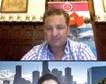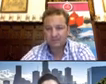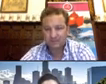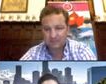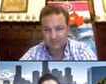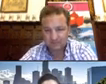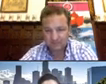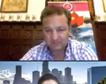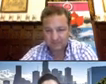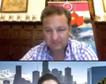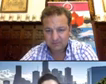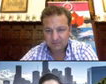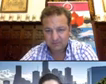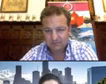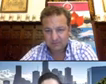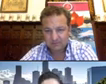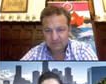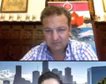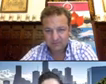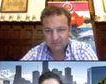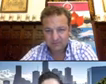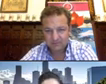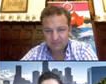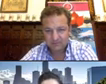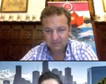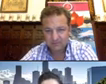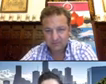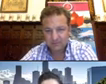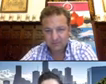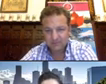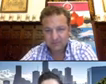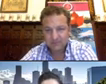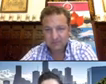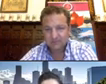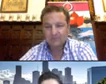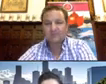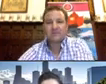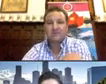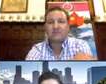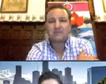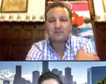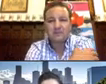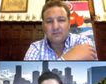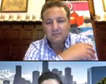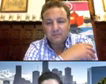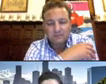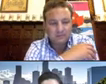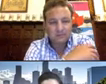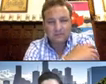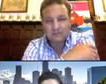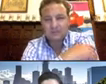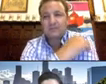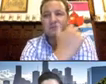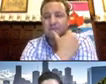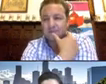voy adelantando conforme tú vayas avanzando entonces. Súper, muchas gracias. Les platicaba entonces que el tema de conectividad, la verdad es que es bastante, bastante